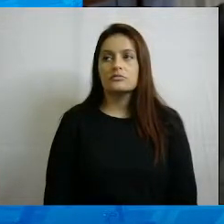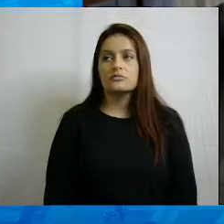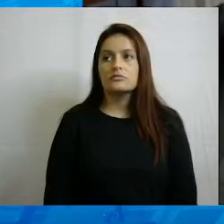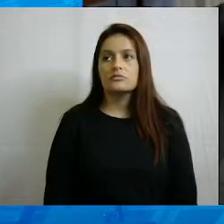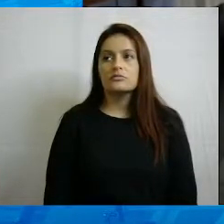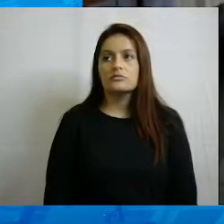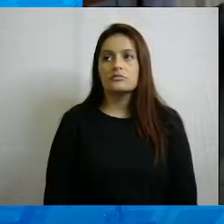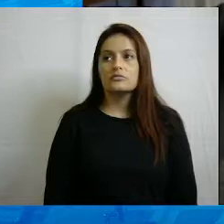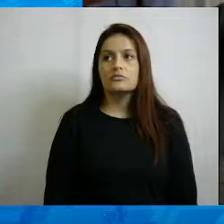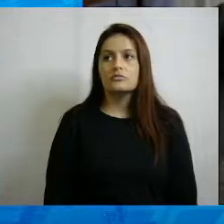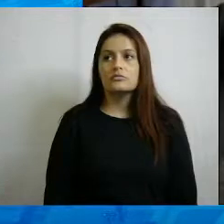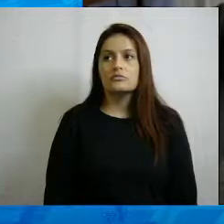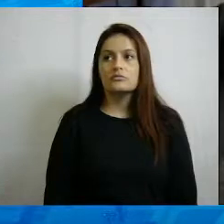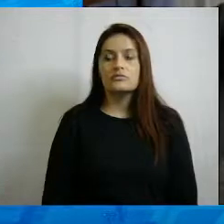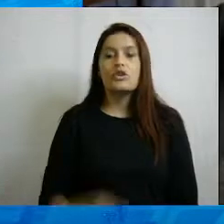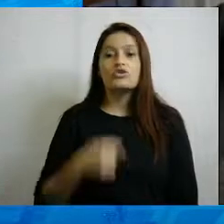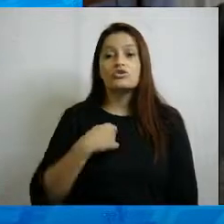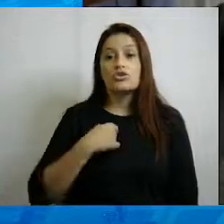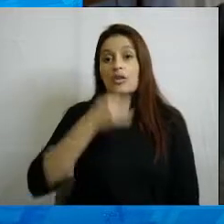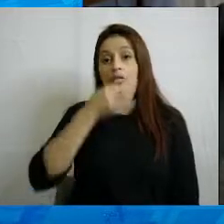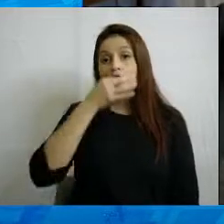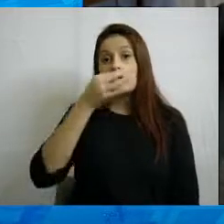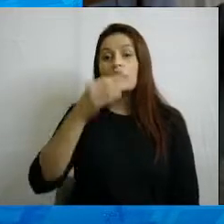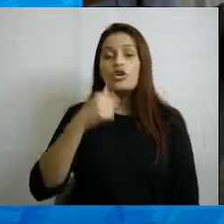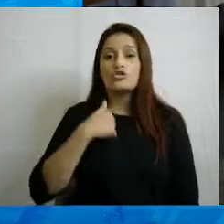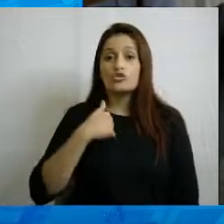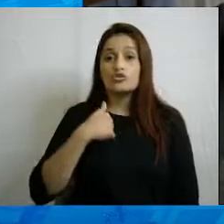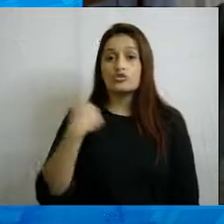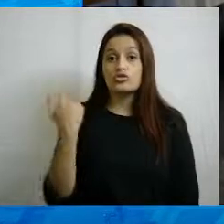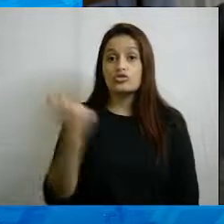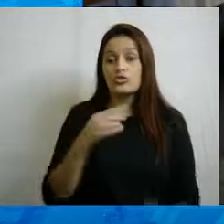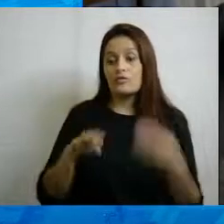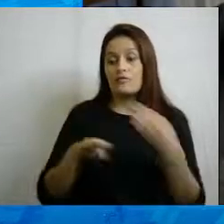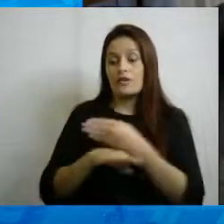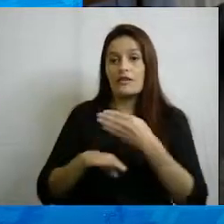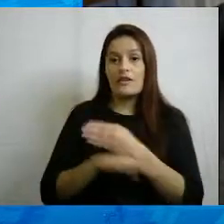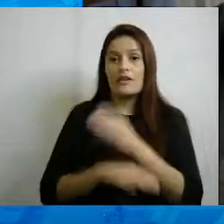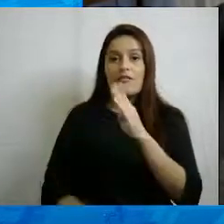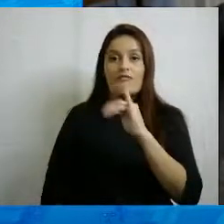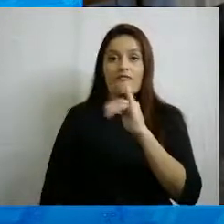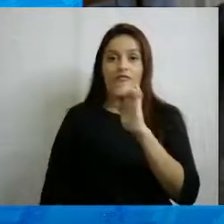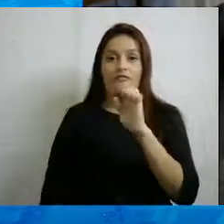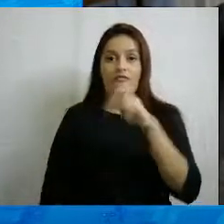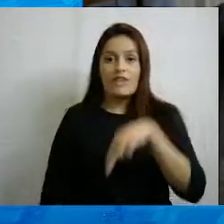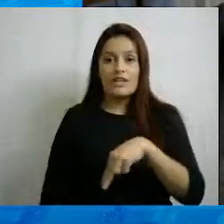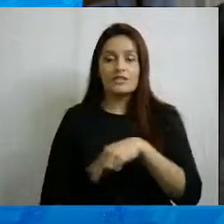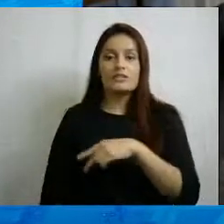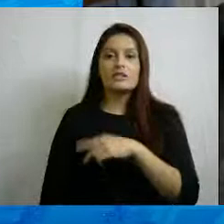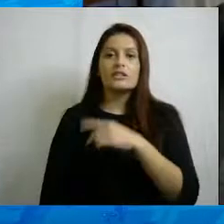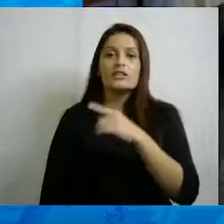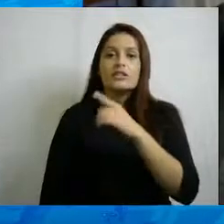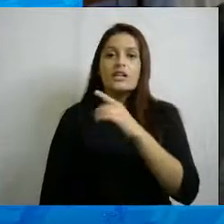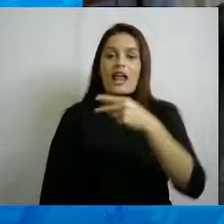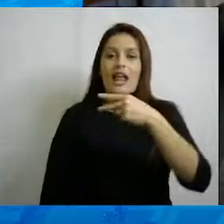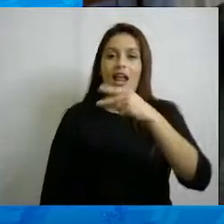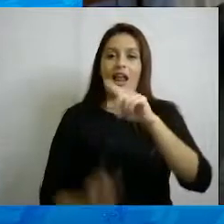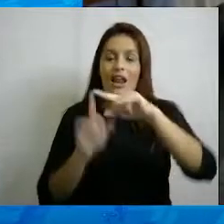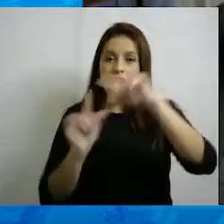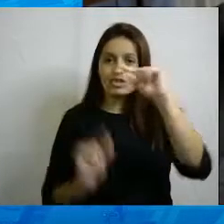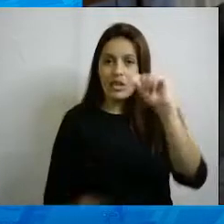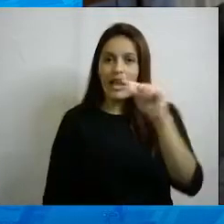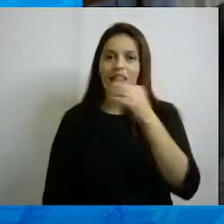que esté inventando yo. Si yo he estado en el Ministerio de Bienes Nacionales últimamente seguido, y hay un programa que se llama Chile Propietario, donde le enseñan a la gente